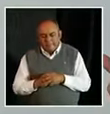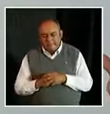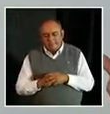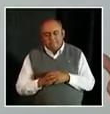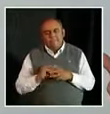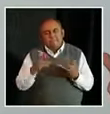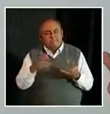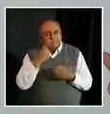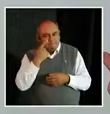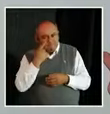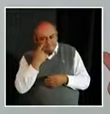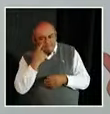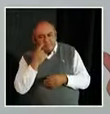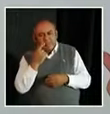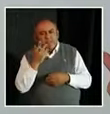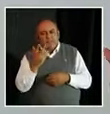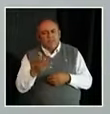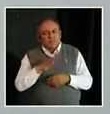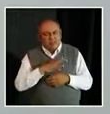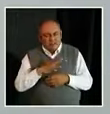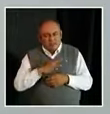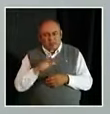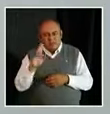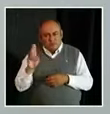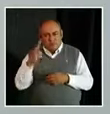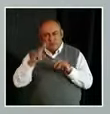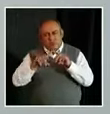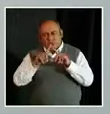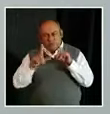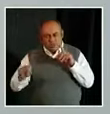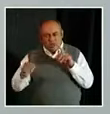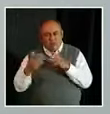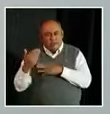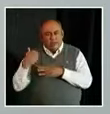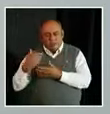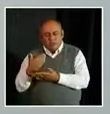traigo las cifras de la modulación a la semana pasada, que fue cuando lo presentamos.